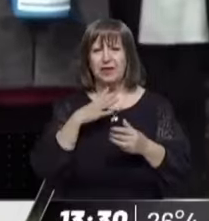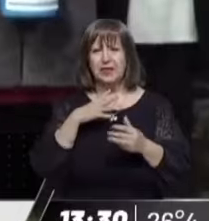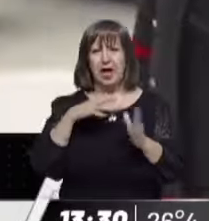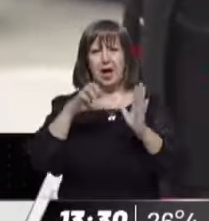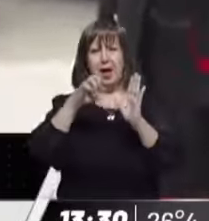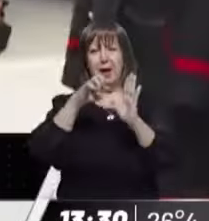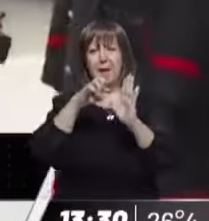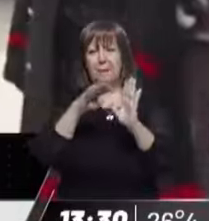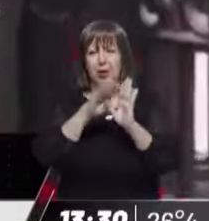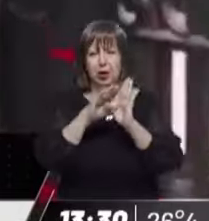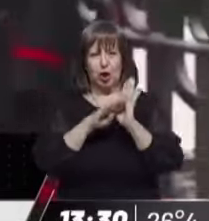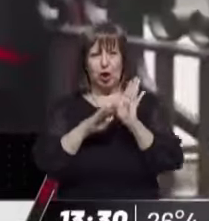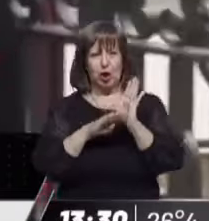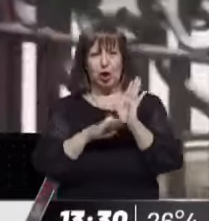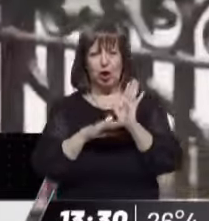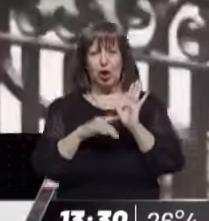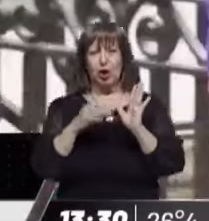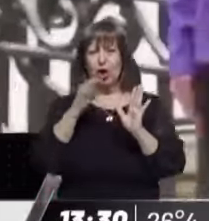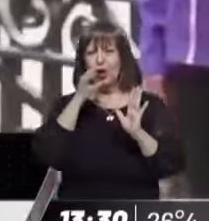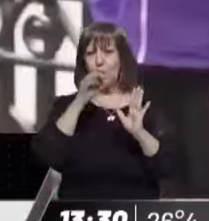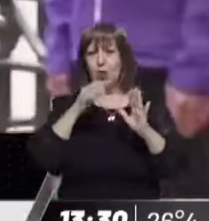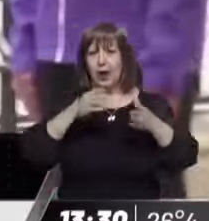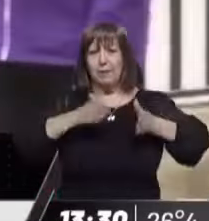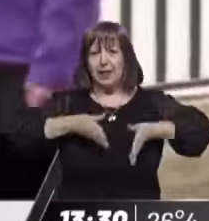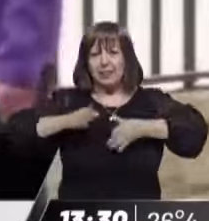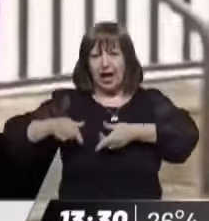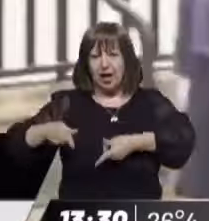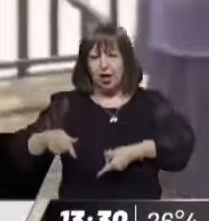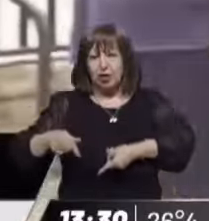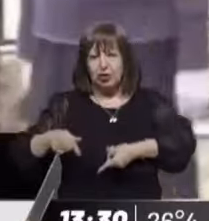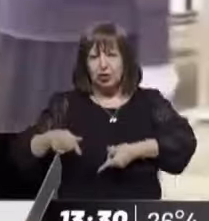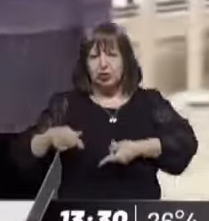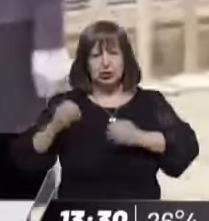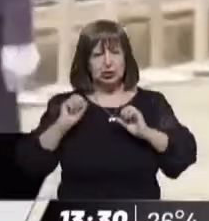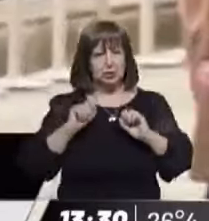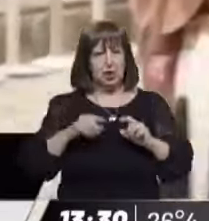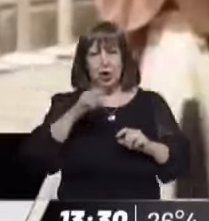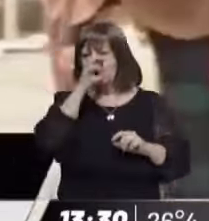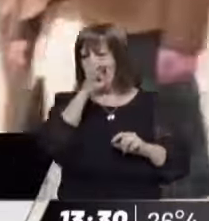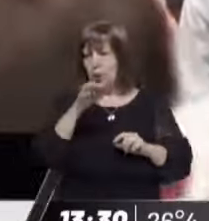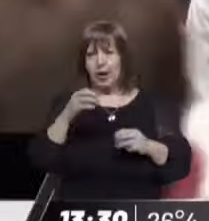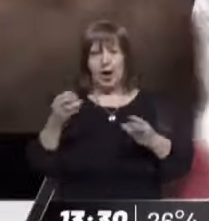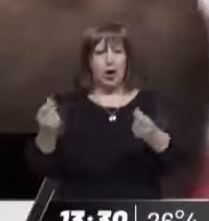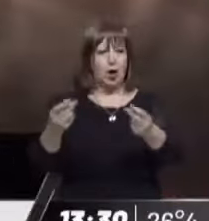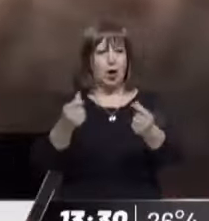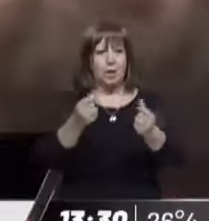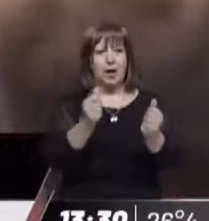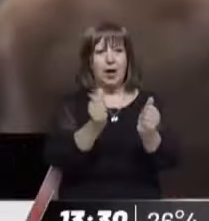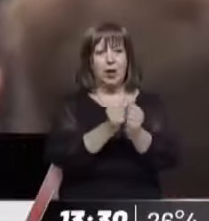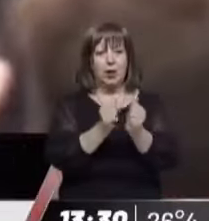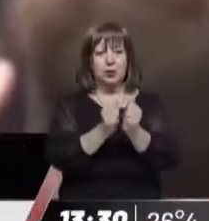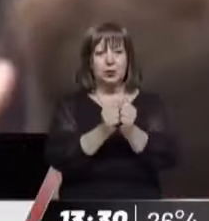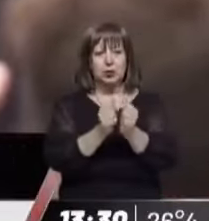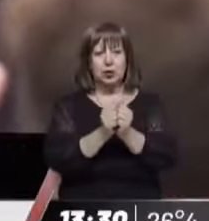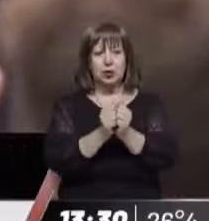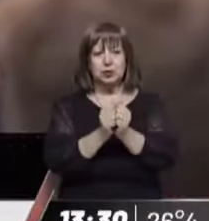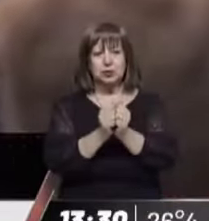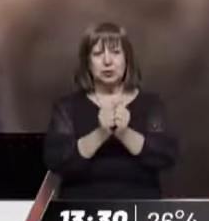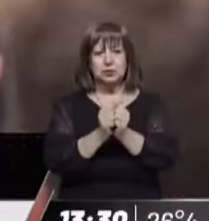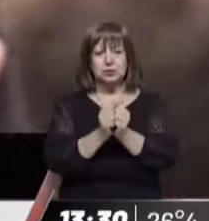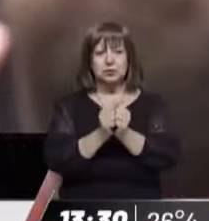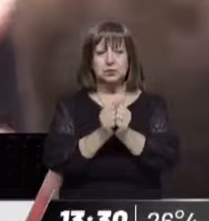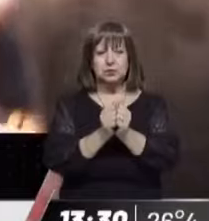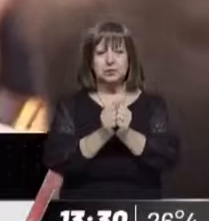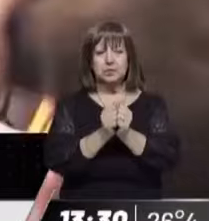la ropa, ¿no? Nunca se la había visto de jogging. Jamás salieron a hacer las compras, ni el príncipe William ni ella.